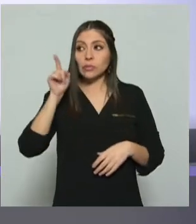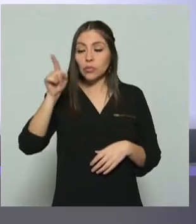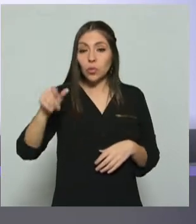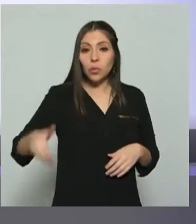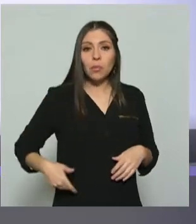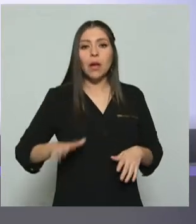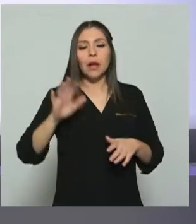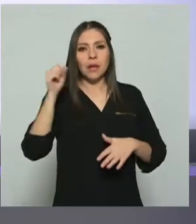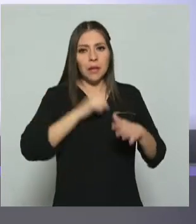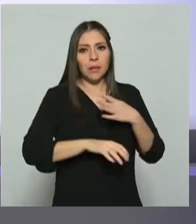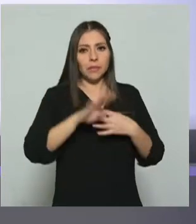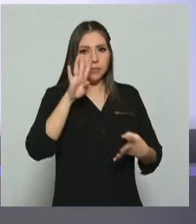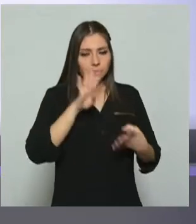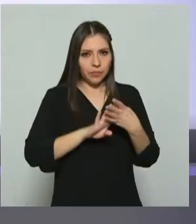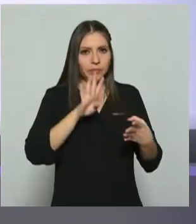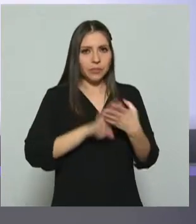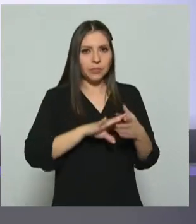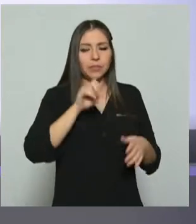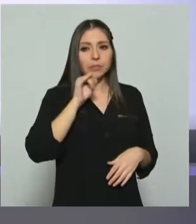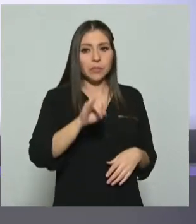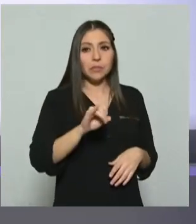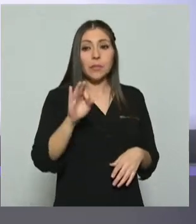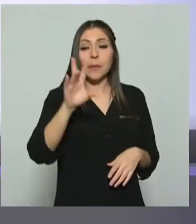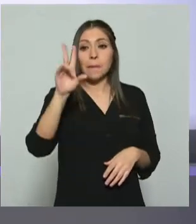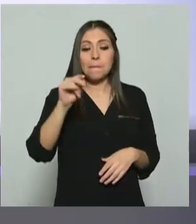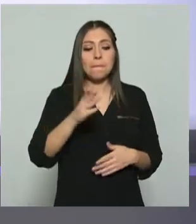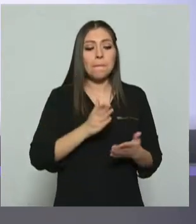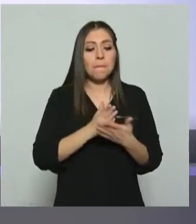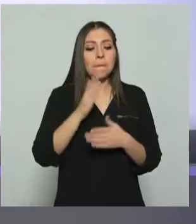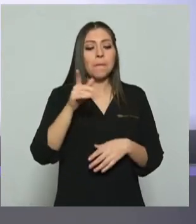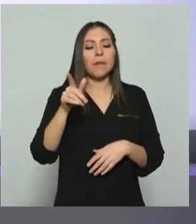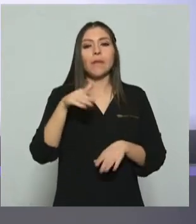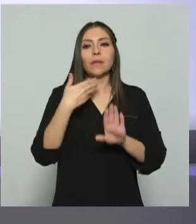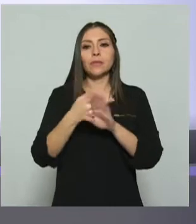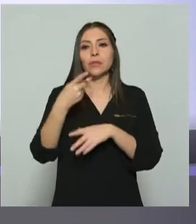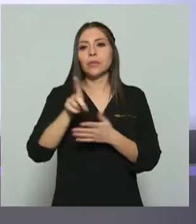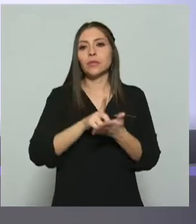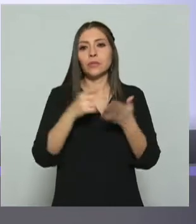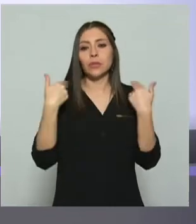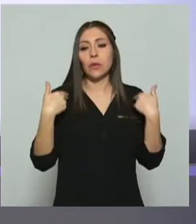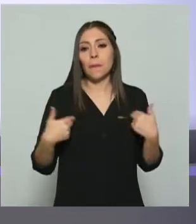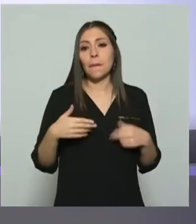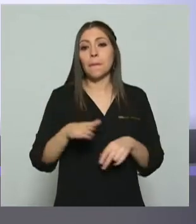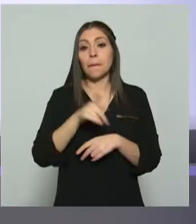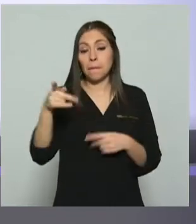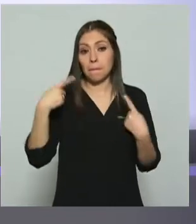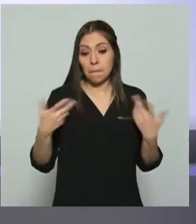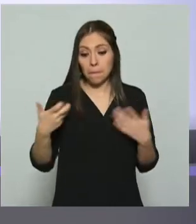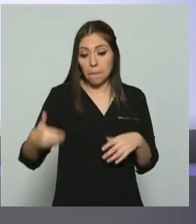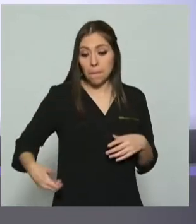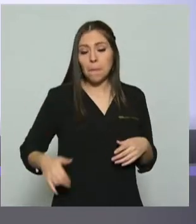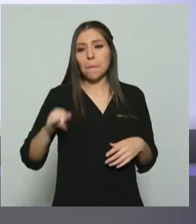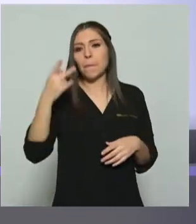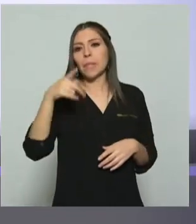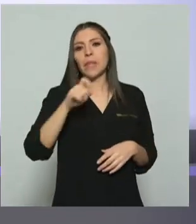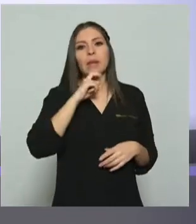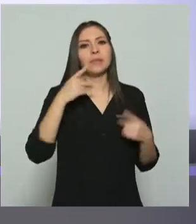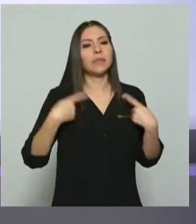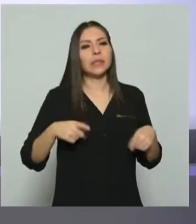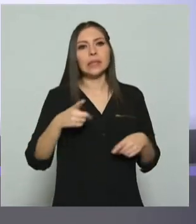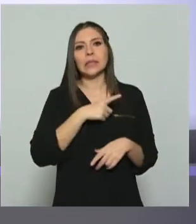contrario, estarían incumpliendo los derechos humanos del agresor, porque aunque sea un agresor, sigue siendo una persona. Y además de todo, el protocolo